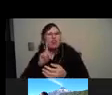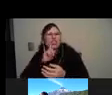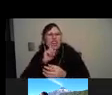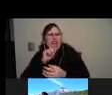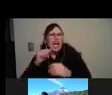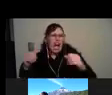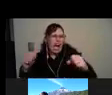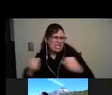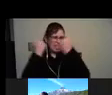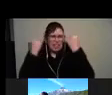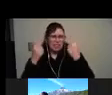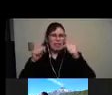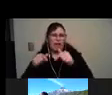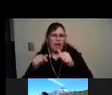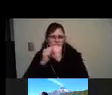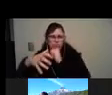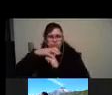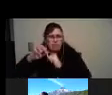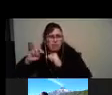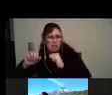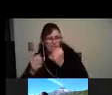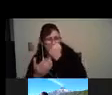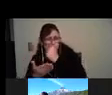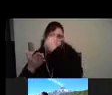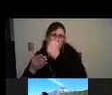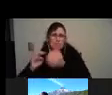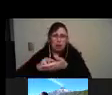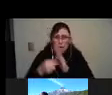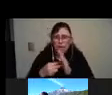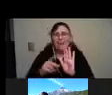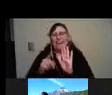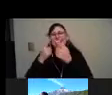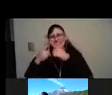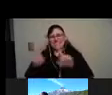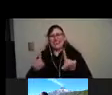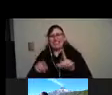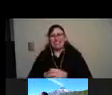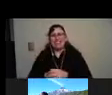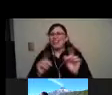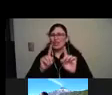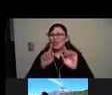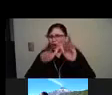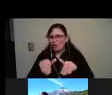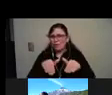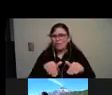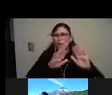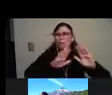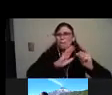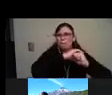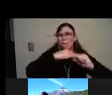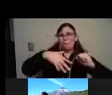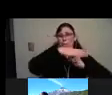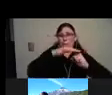en la clínica muchas veces se cometen errores que tienen que ver con la tipificación, ¿cierto? De este tipo